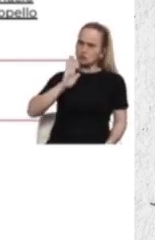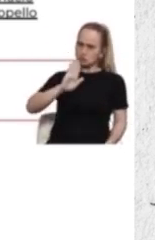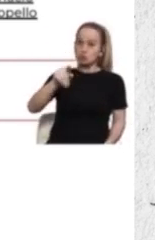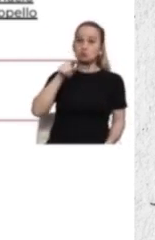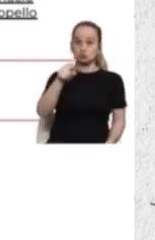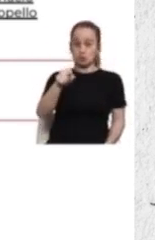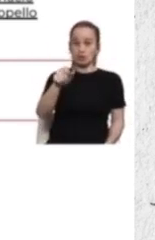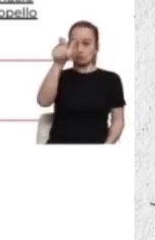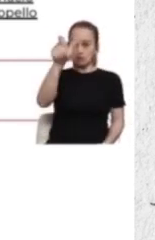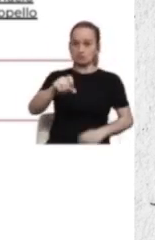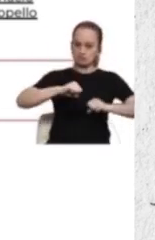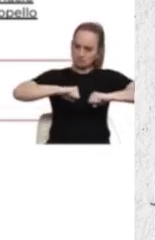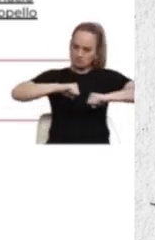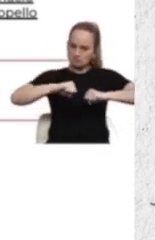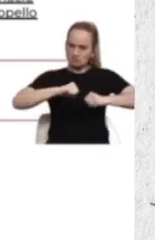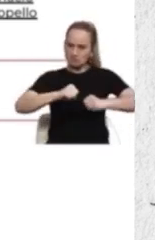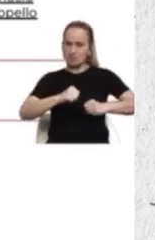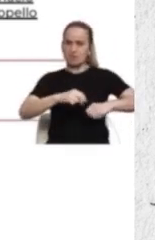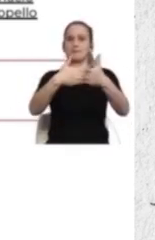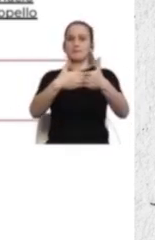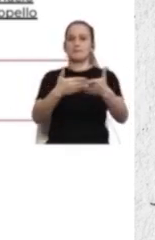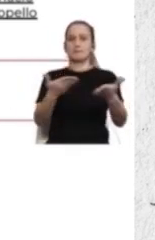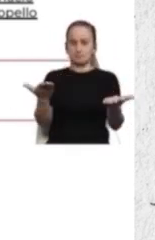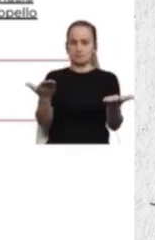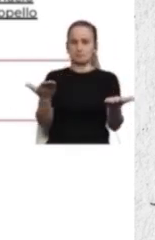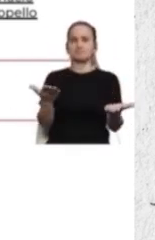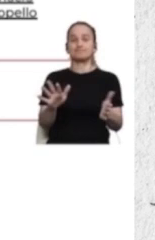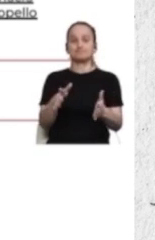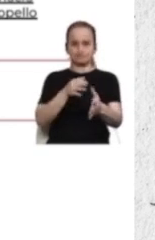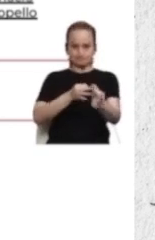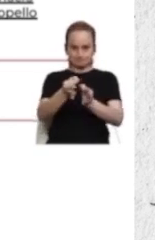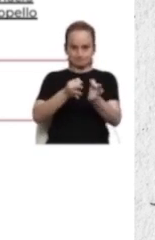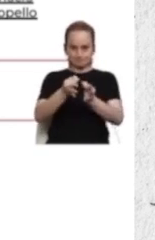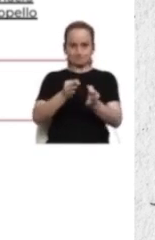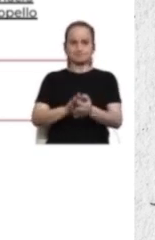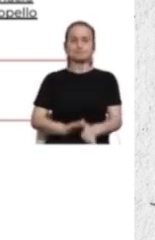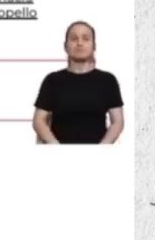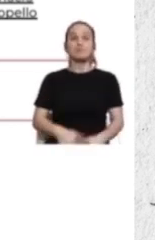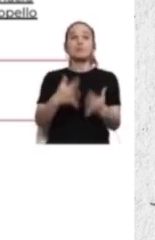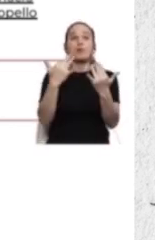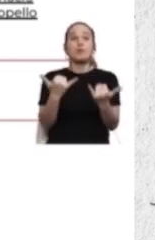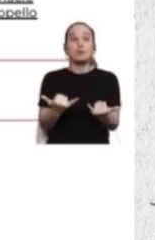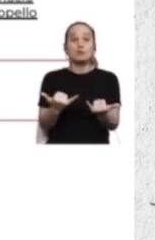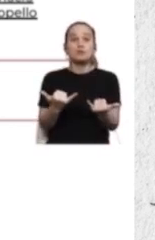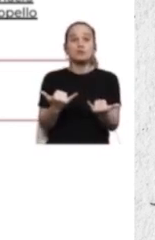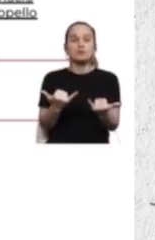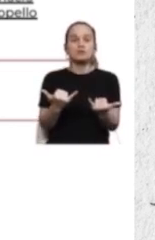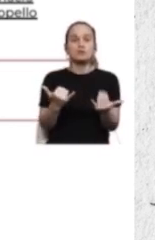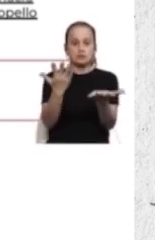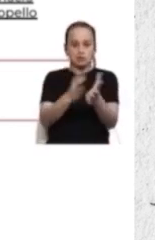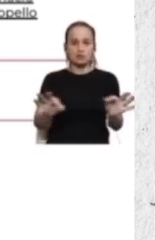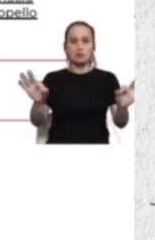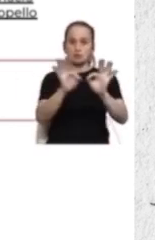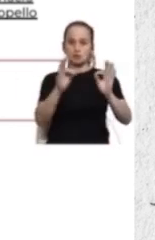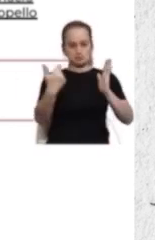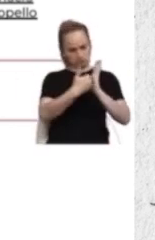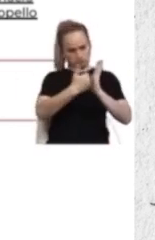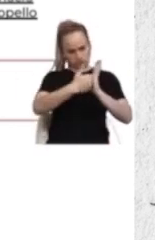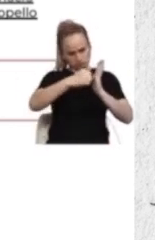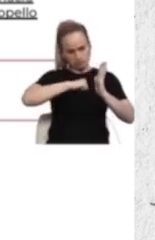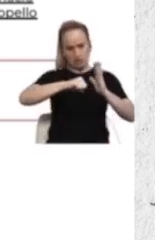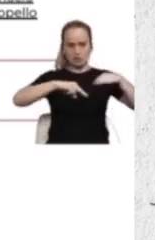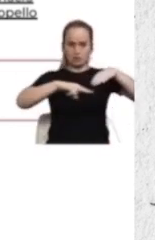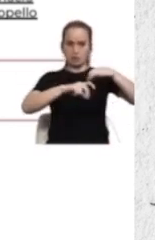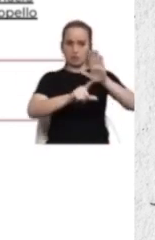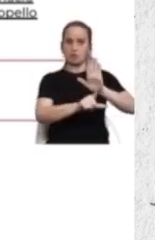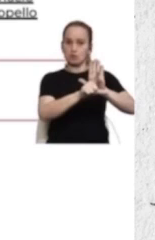sido un activista en contra de la minería. Entonces resulta que quien hoy debe velar por las garantías de la minería